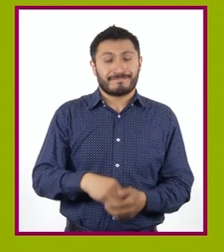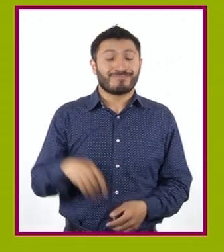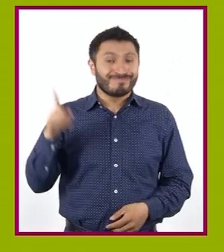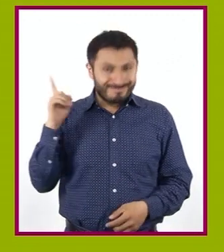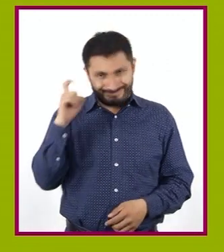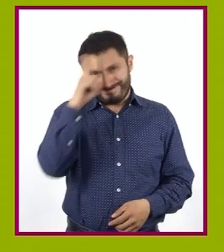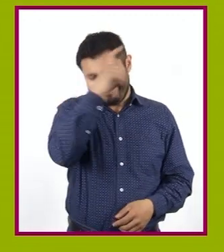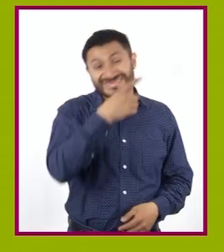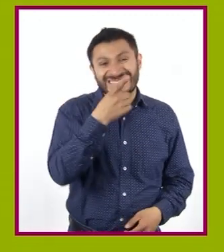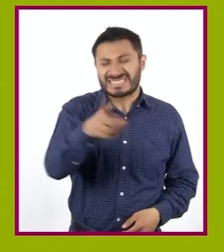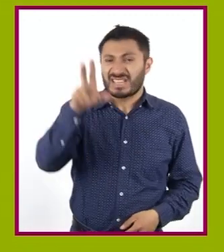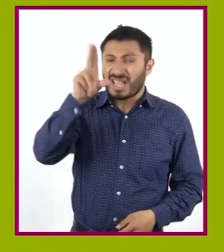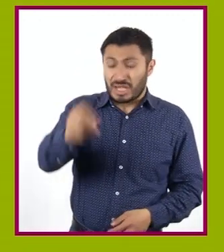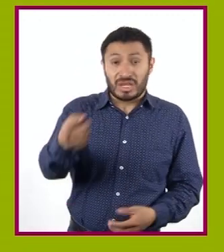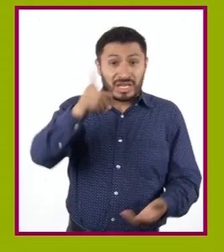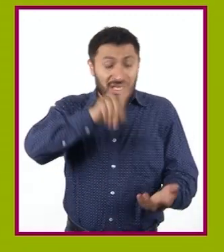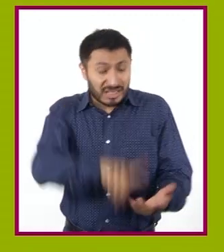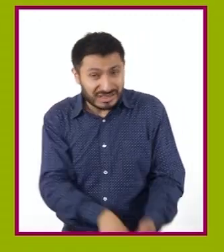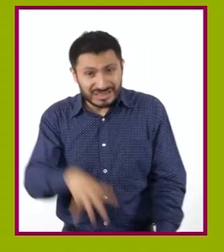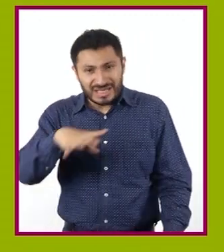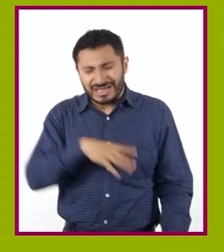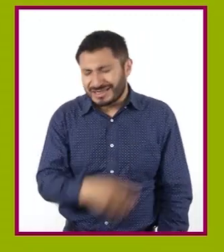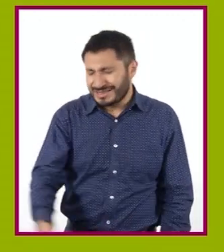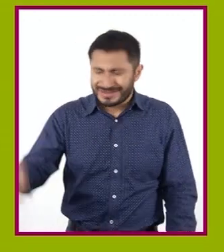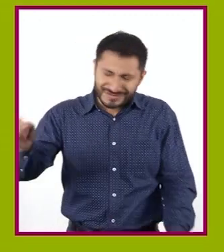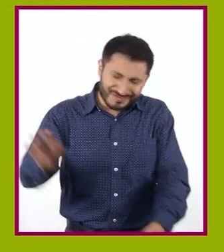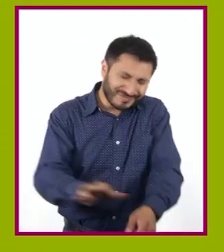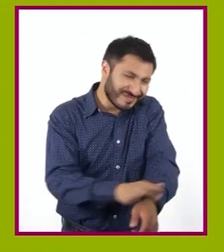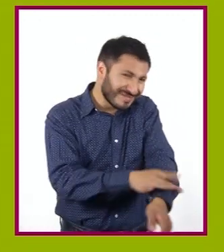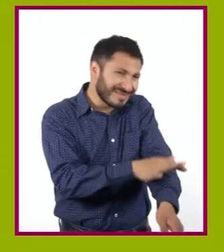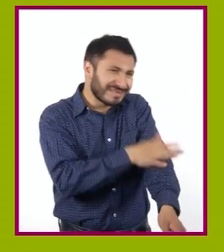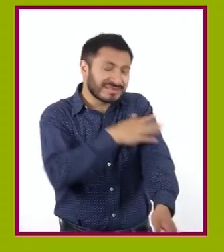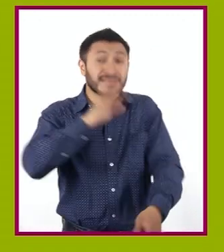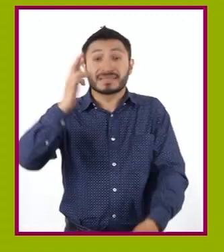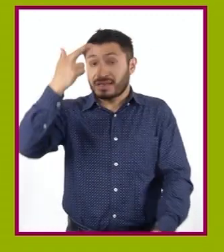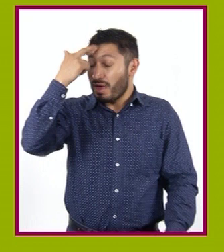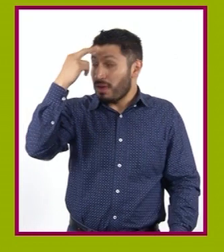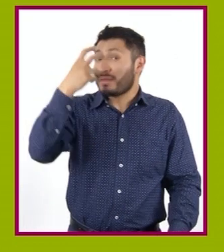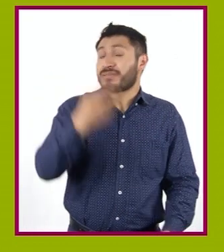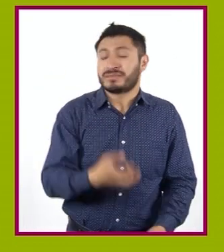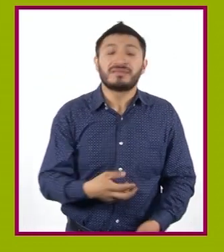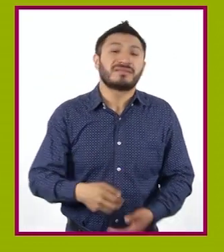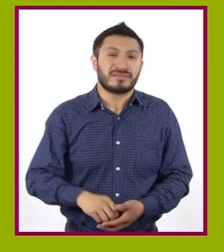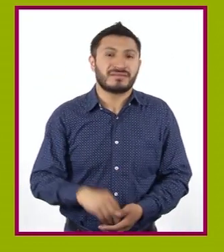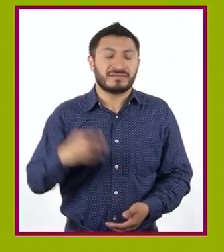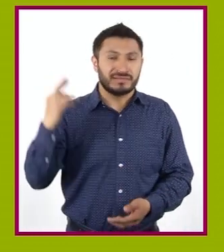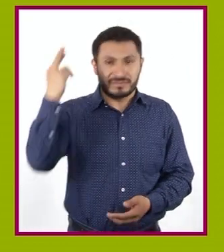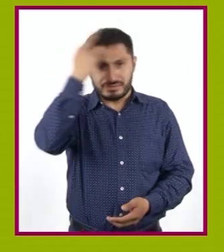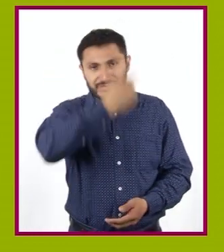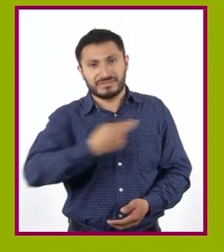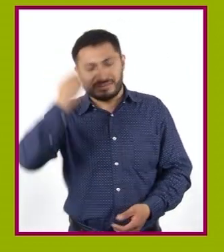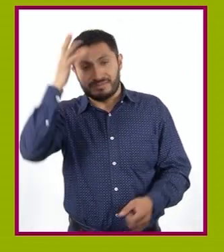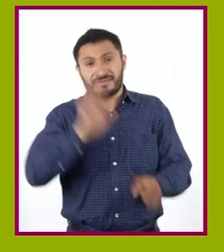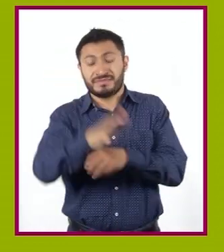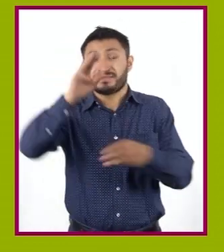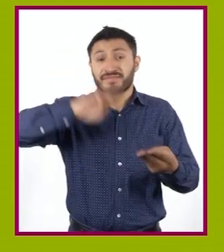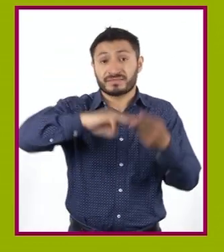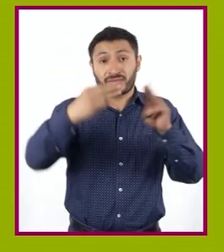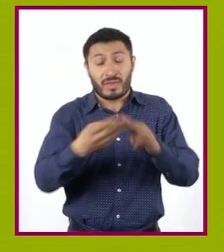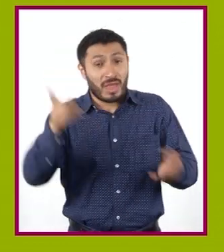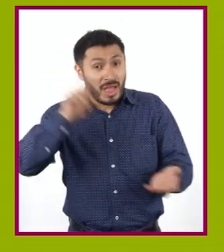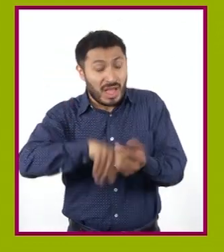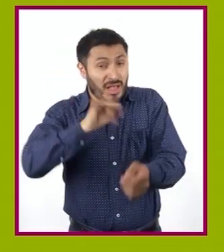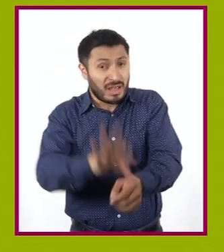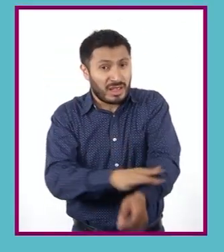nuestras sienes y la parte occipital de nuestra cabecita participan en el procesamiento de la información visual, pero también